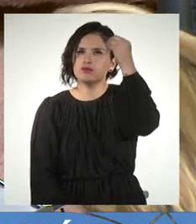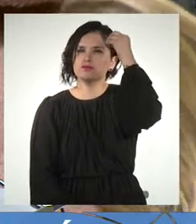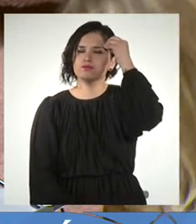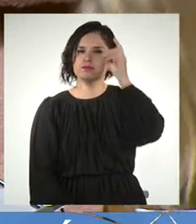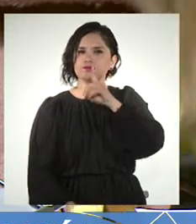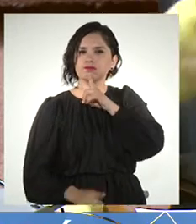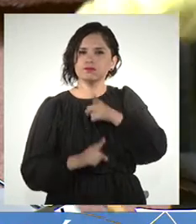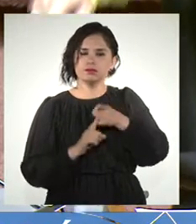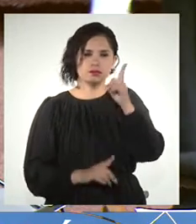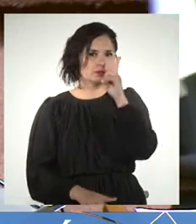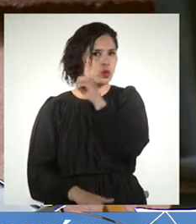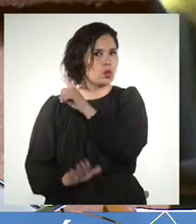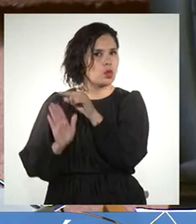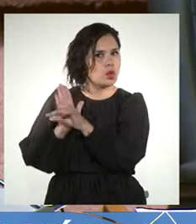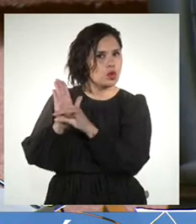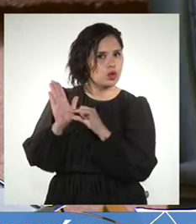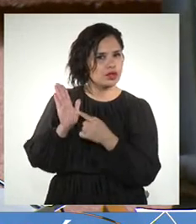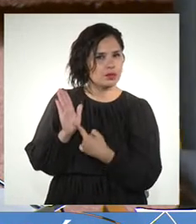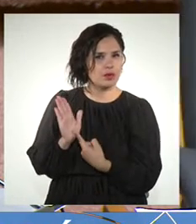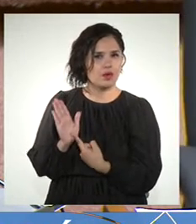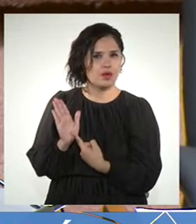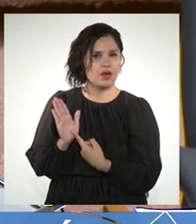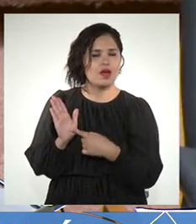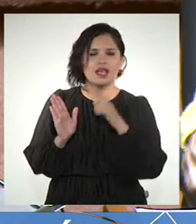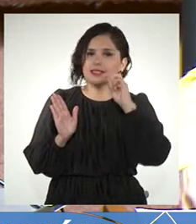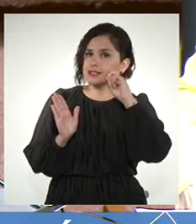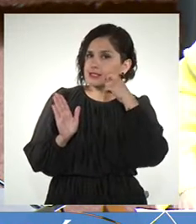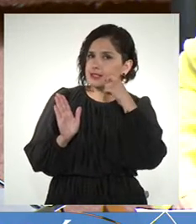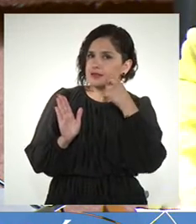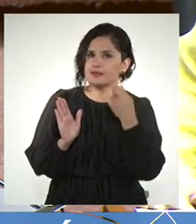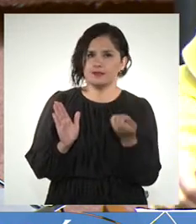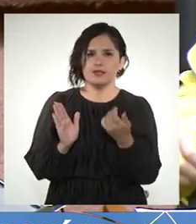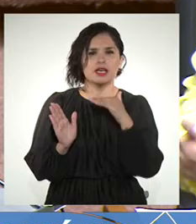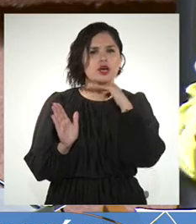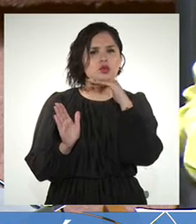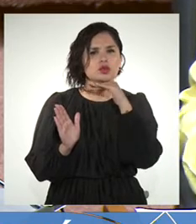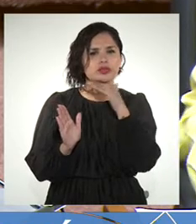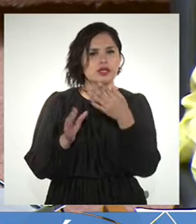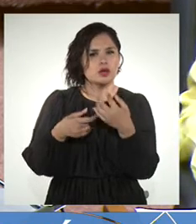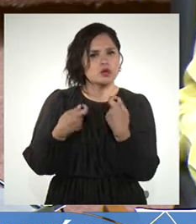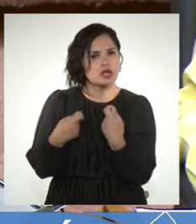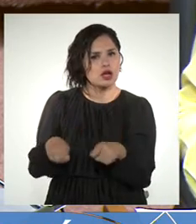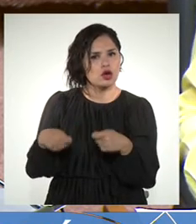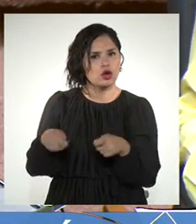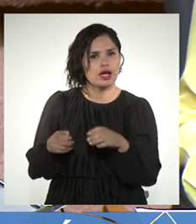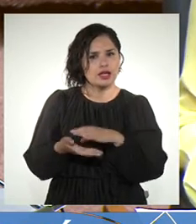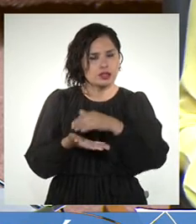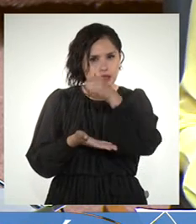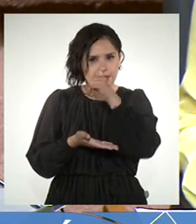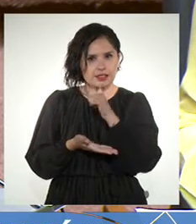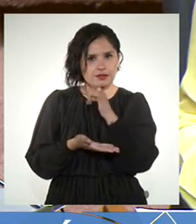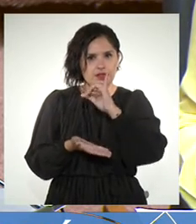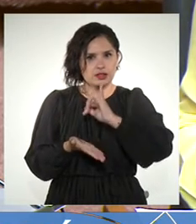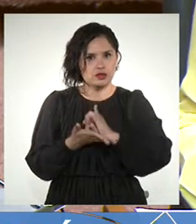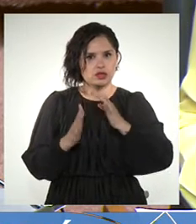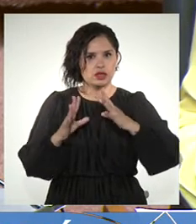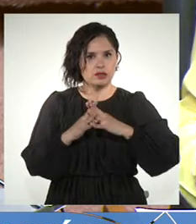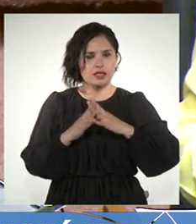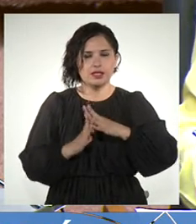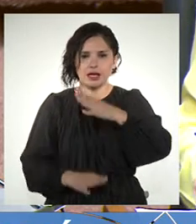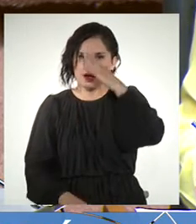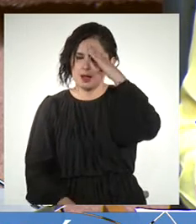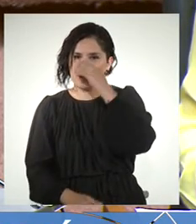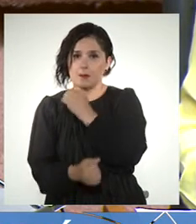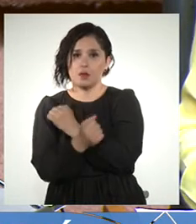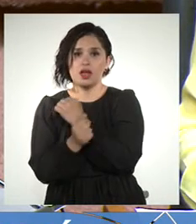final respecto de la definición sobre el uso de gastos reservados por instituciones militares y policiales. Está